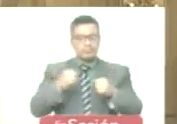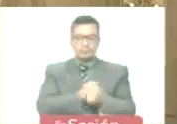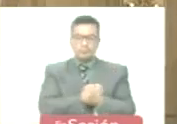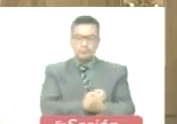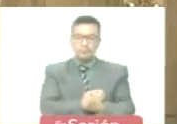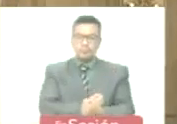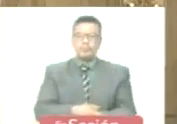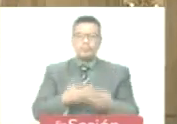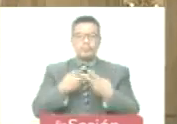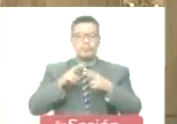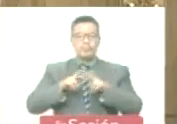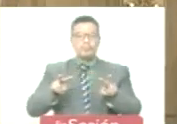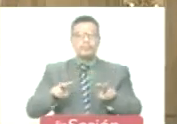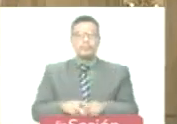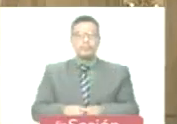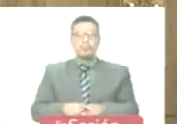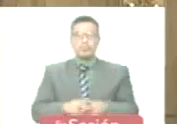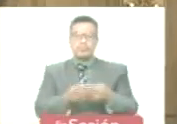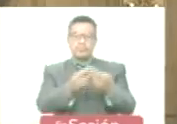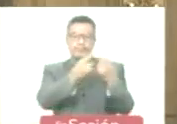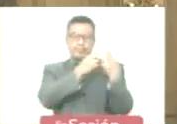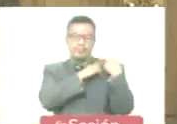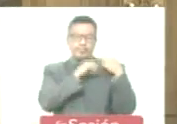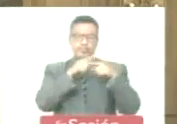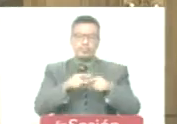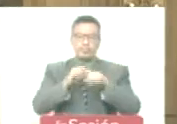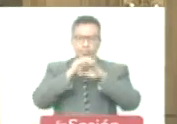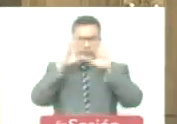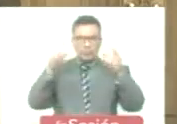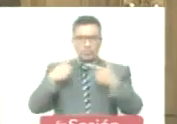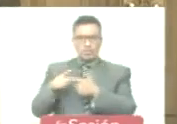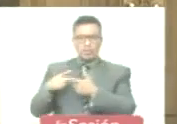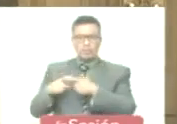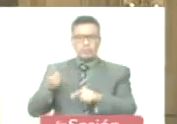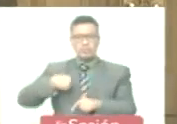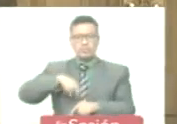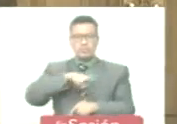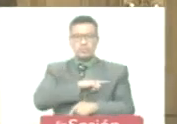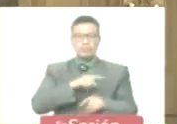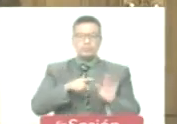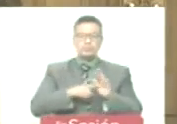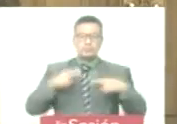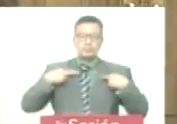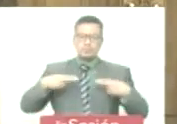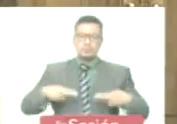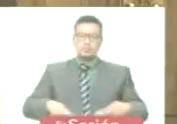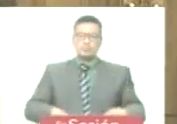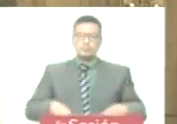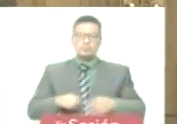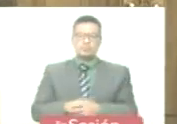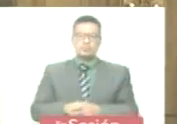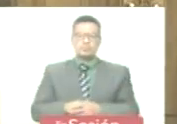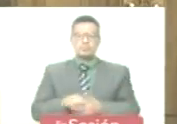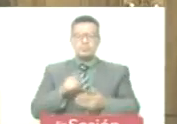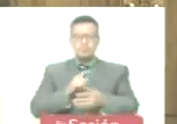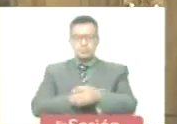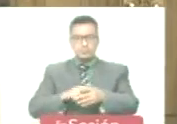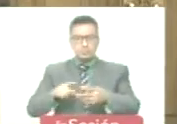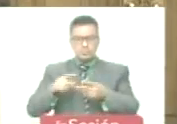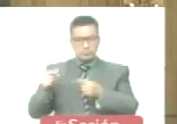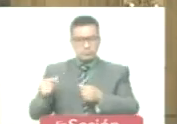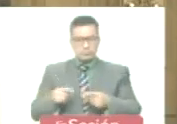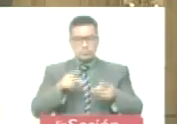y de paz, que representa una clara diferenciación de nuestro modelo humanista al modelo